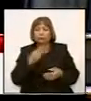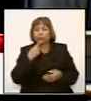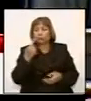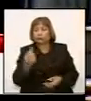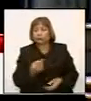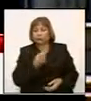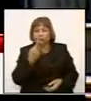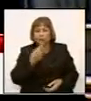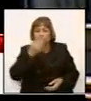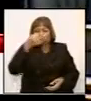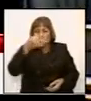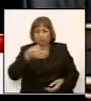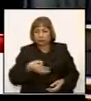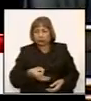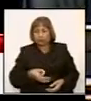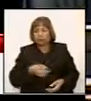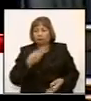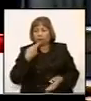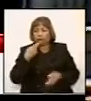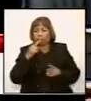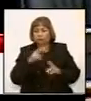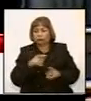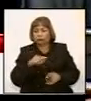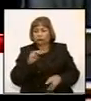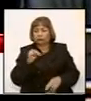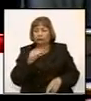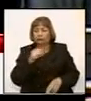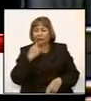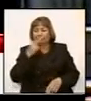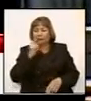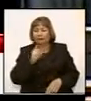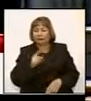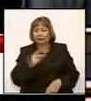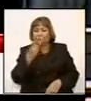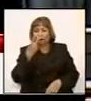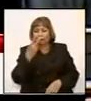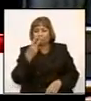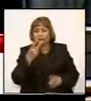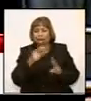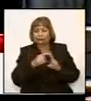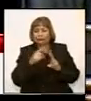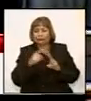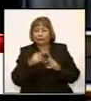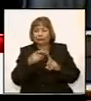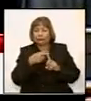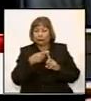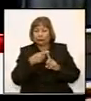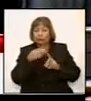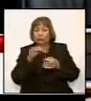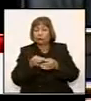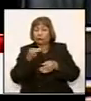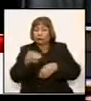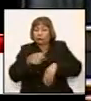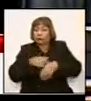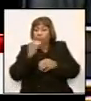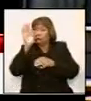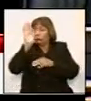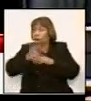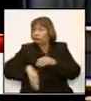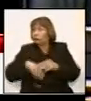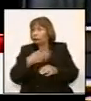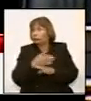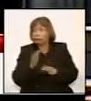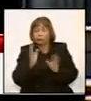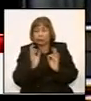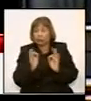Única y exclusivamente, y esto es para responderle al congresista Mantilla, es sobre dos temas: si el plazo de vencimiento se cumple o no,